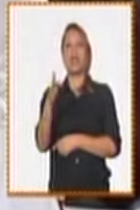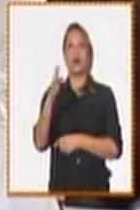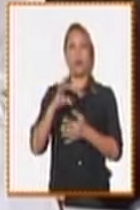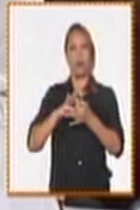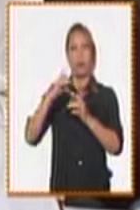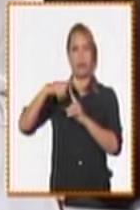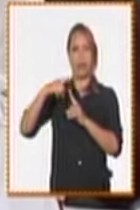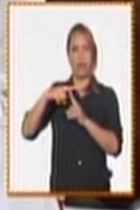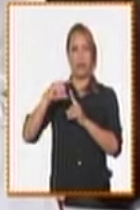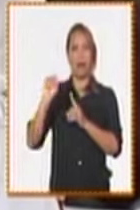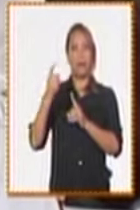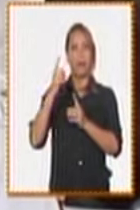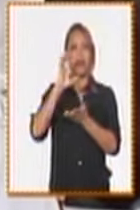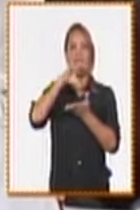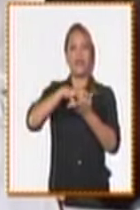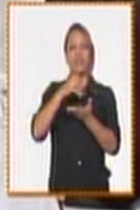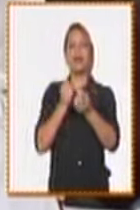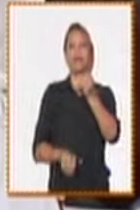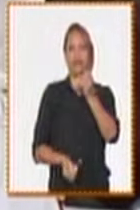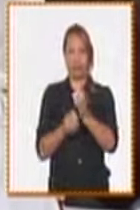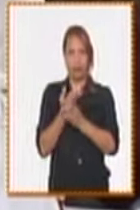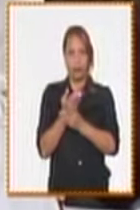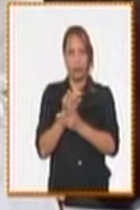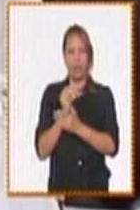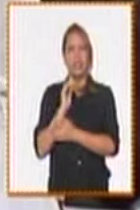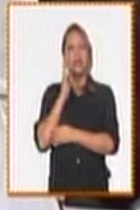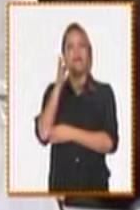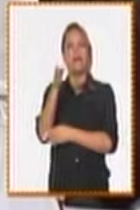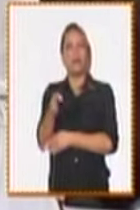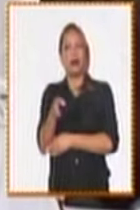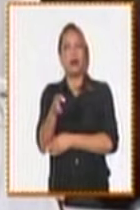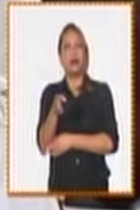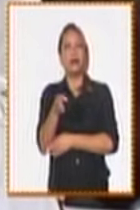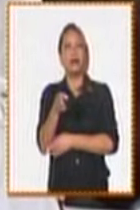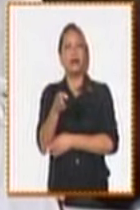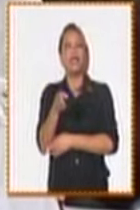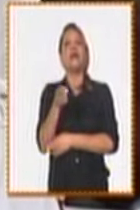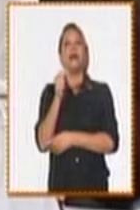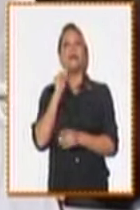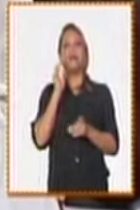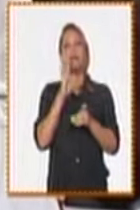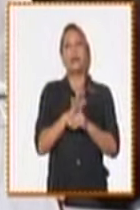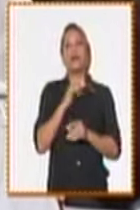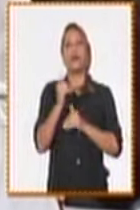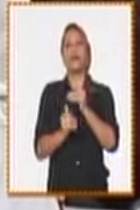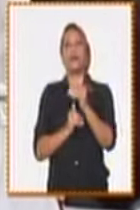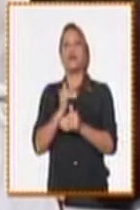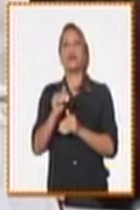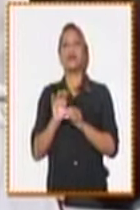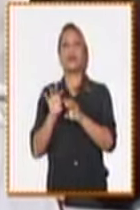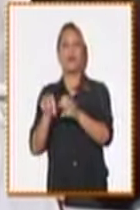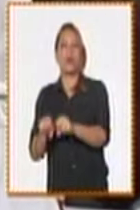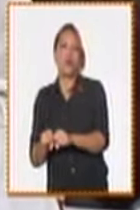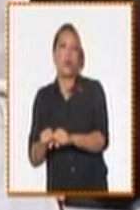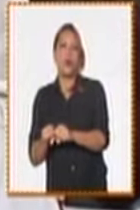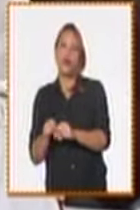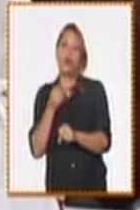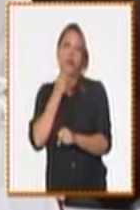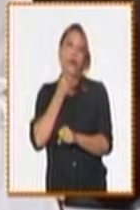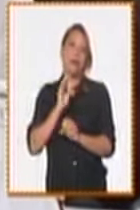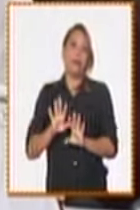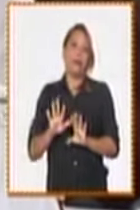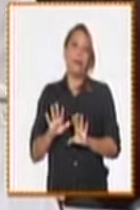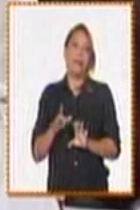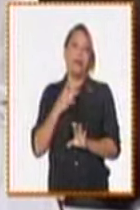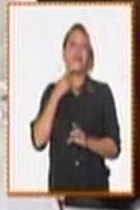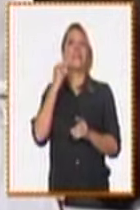fundada. Y se tenía que iniciar el proceso de colonización, ya no podía esperar más porque había que